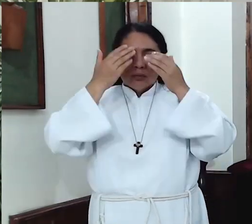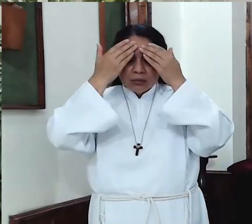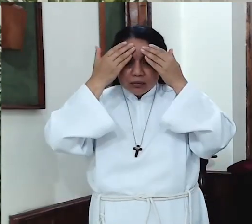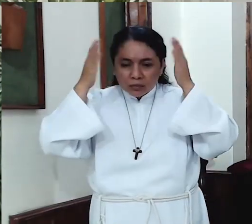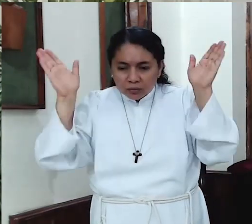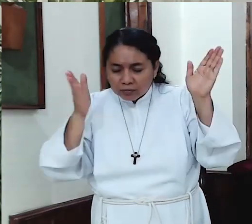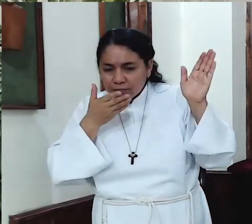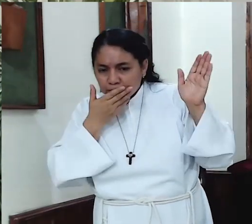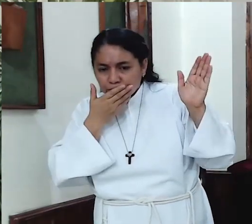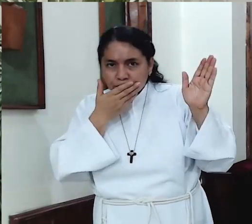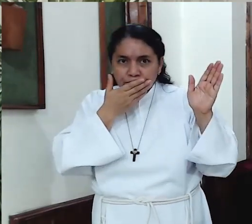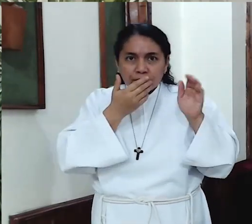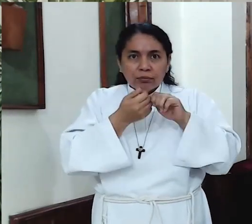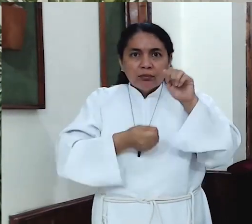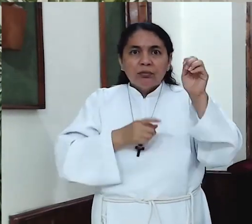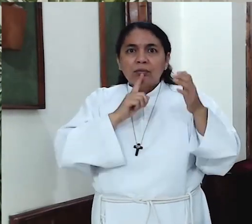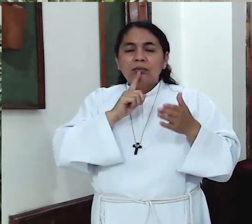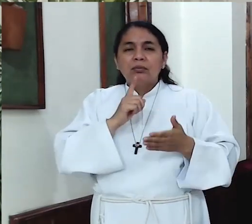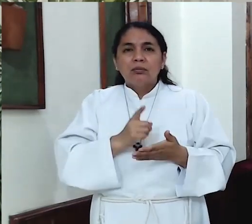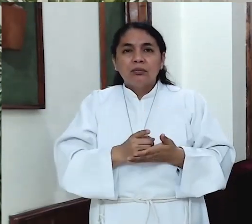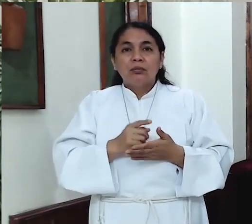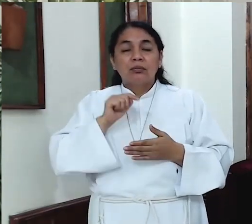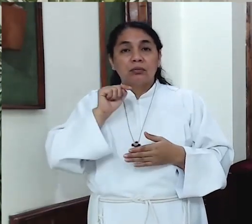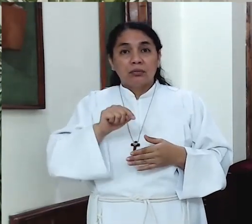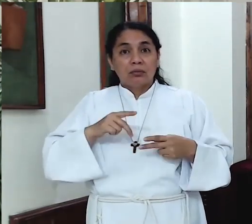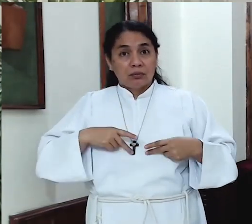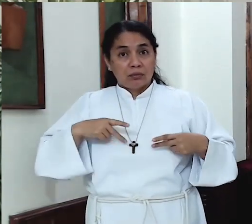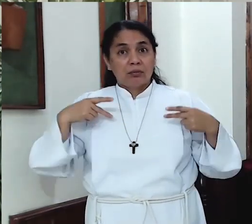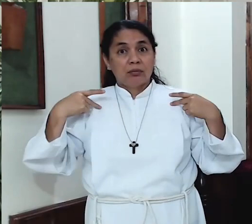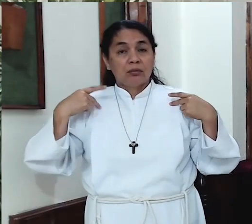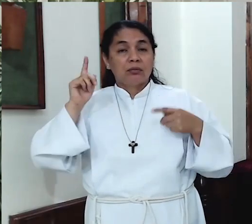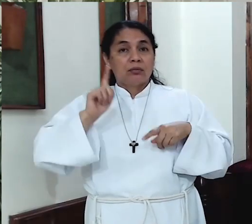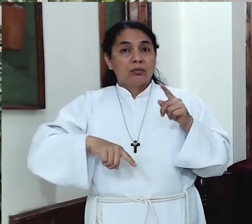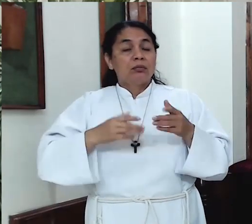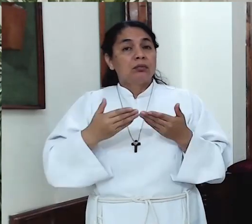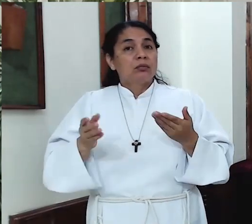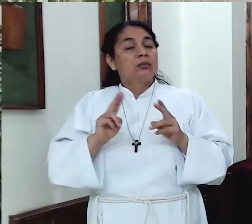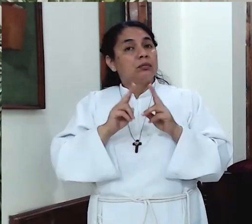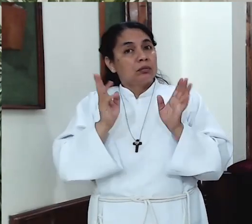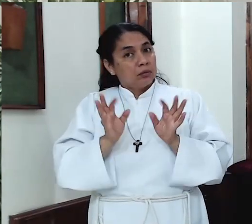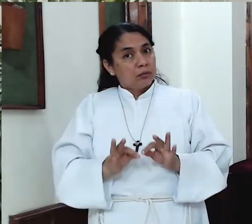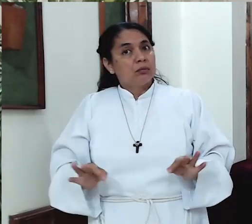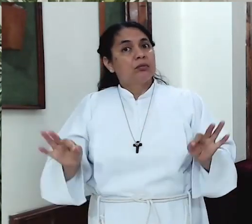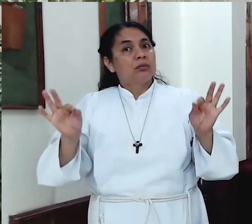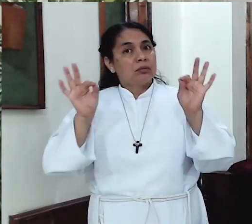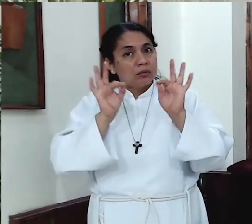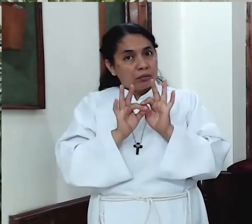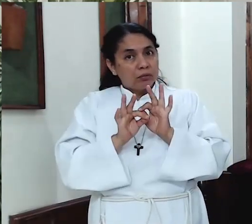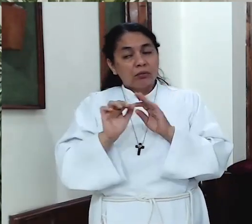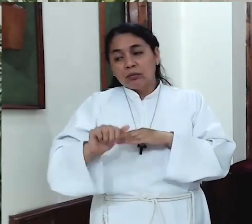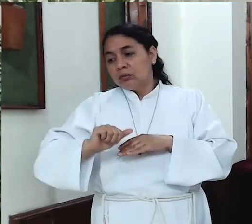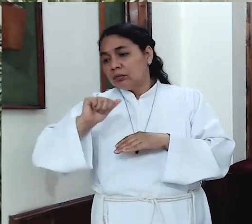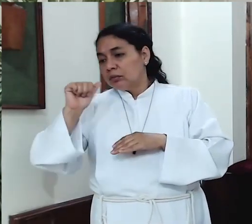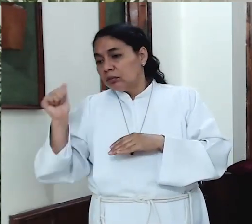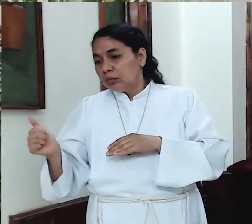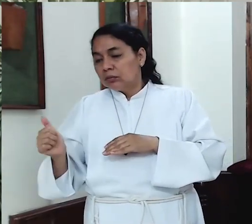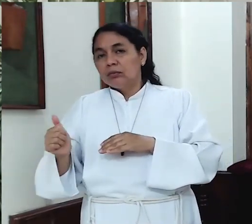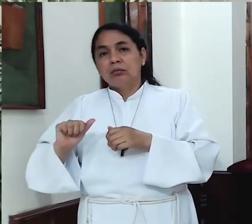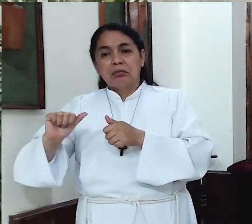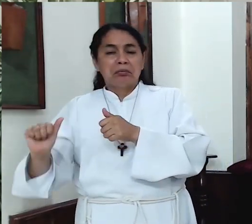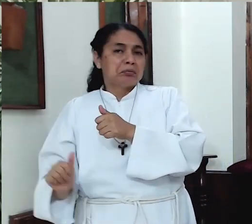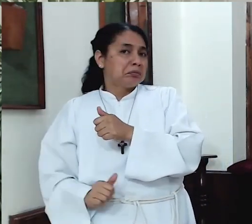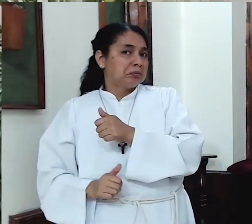que realmente en la vida hay cosas muy importantes y otras que son